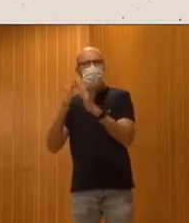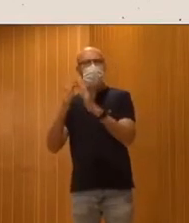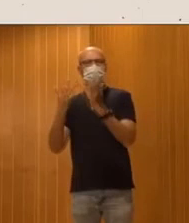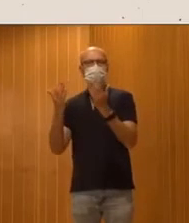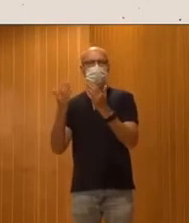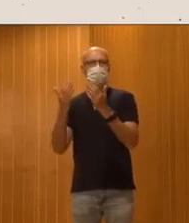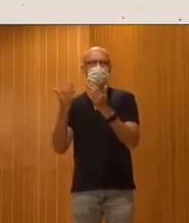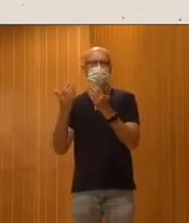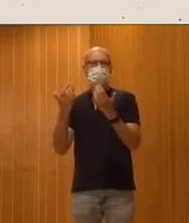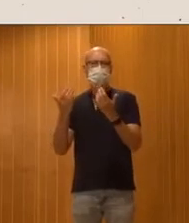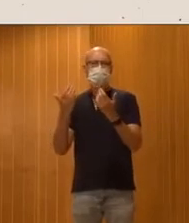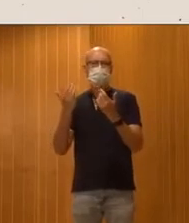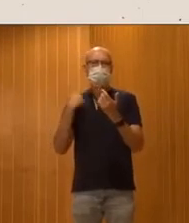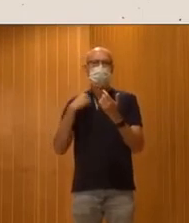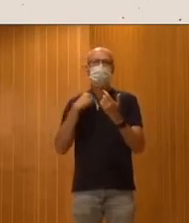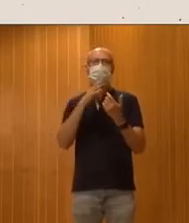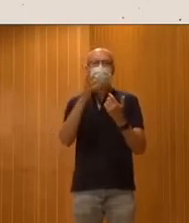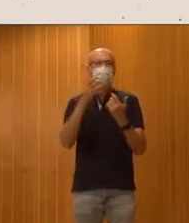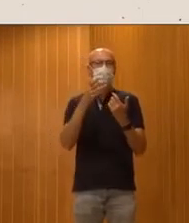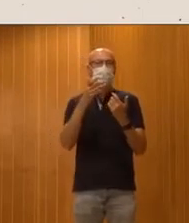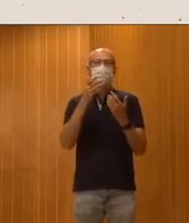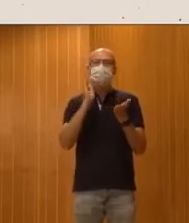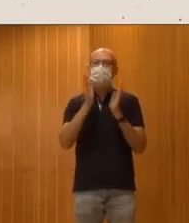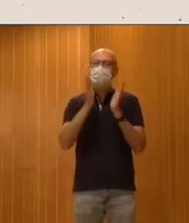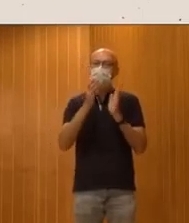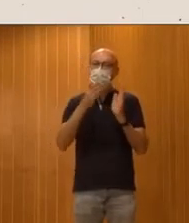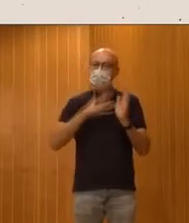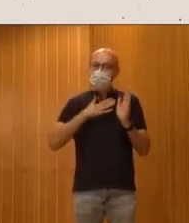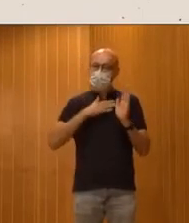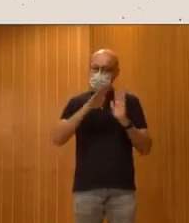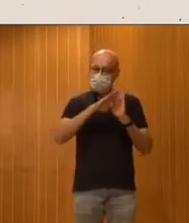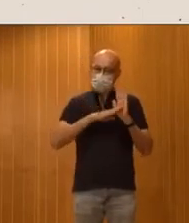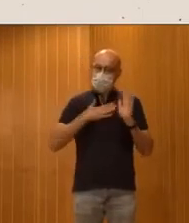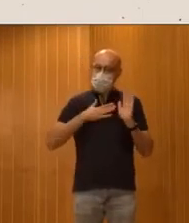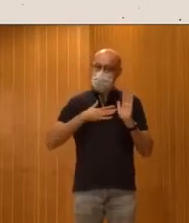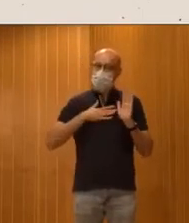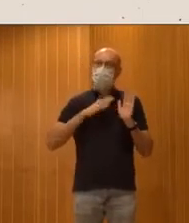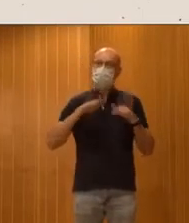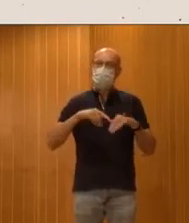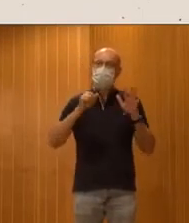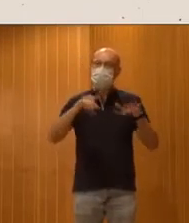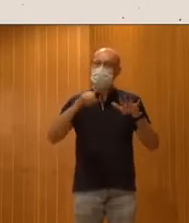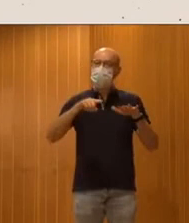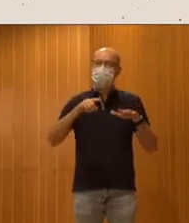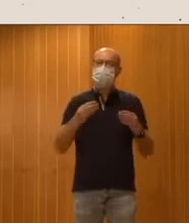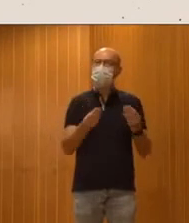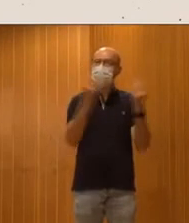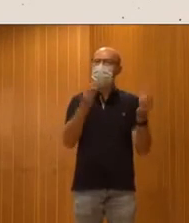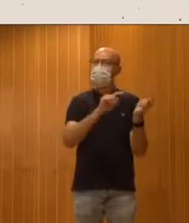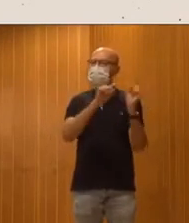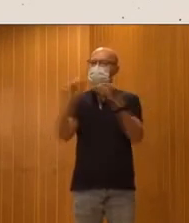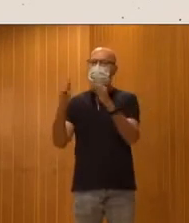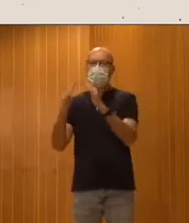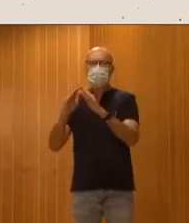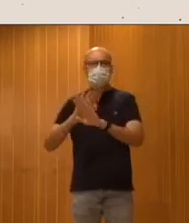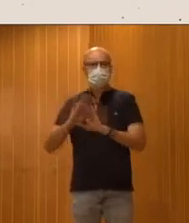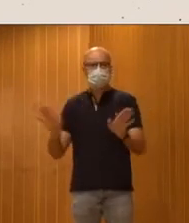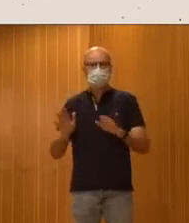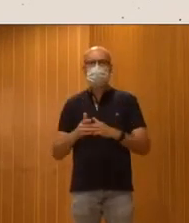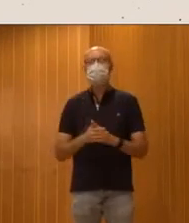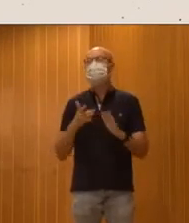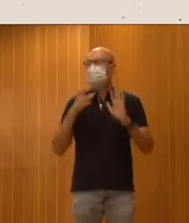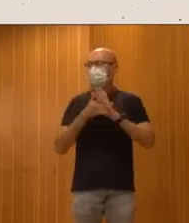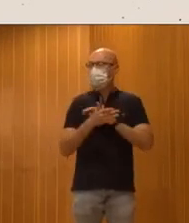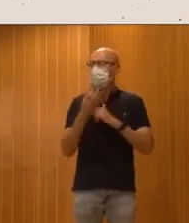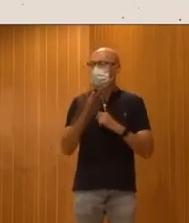después de 6 meses de haberle aplicado los criterios CROM. O sea, resumiendo, con el paradigma actual tenemos polifarmacia y